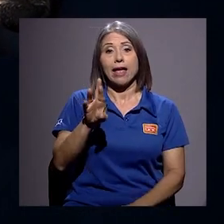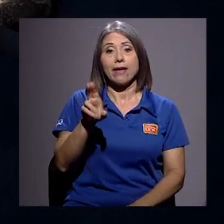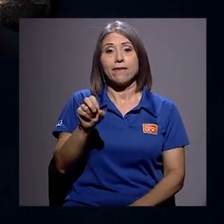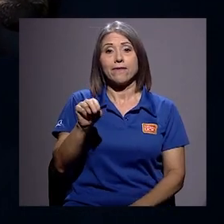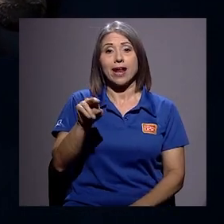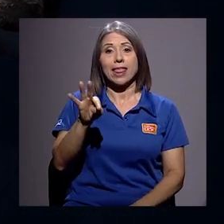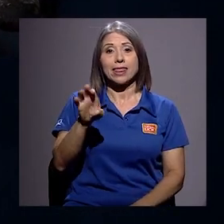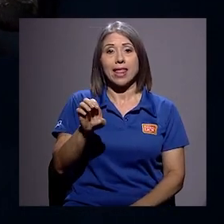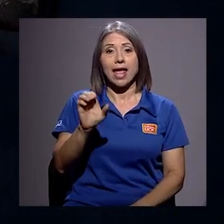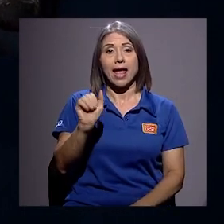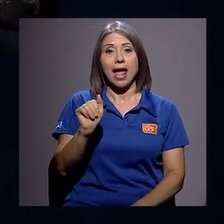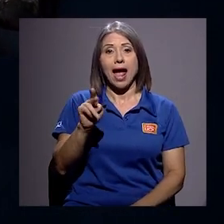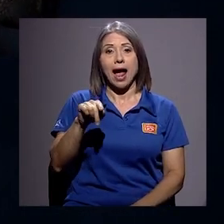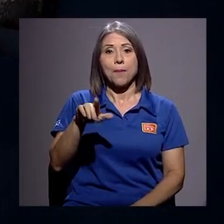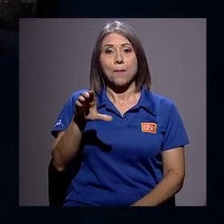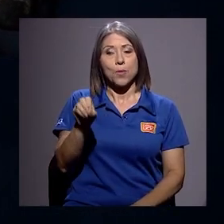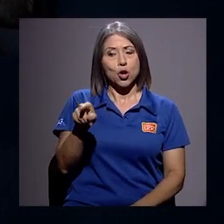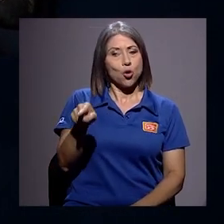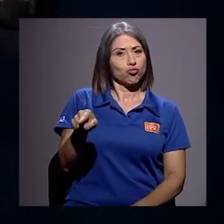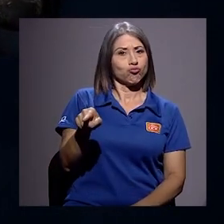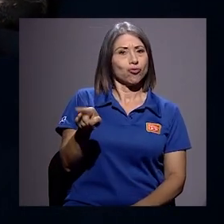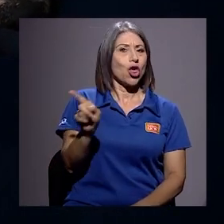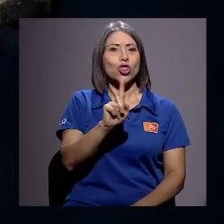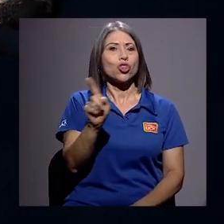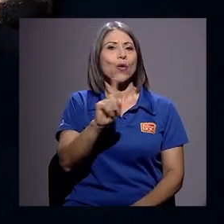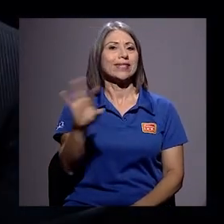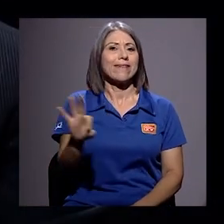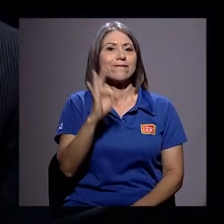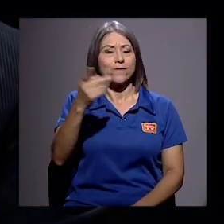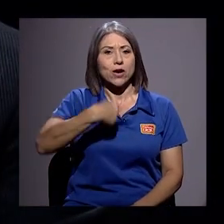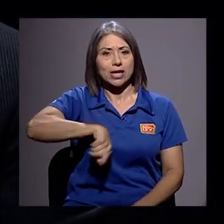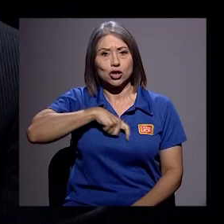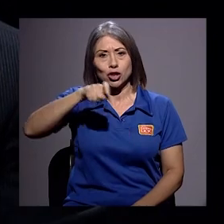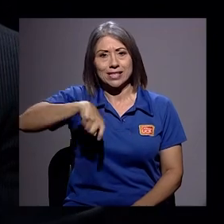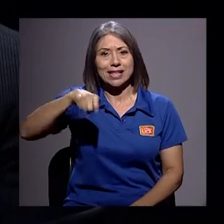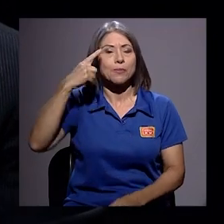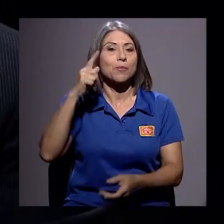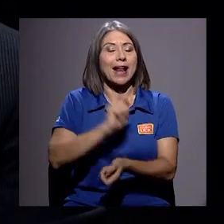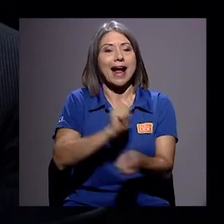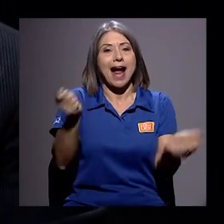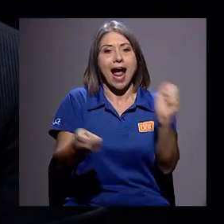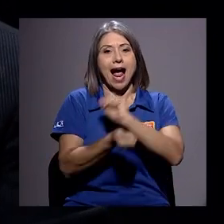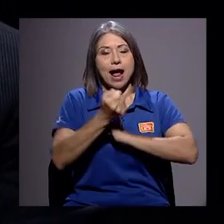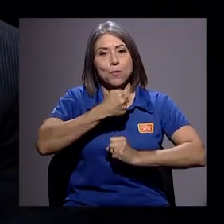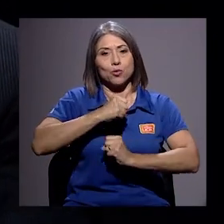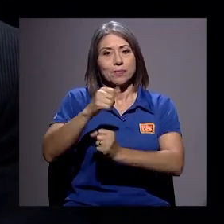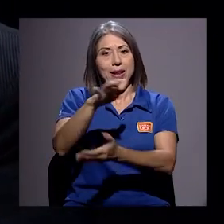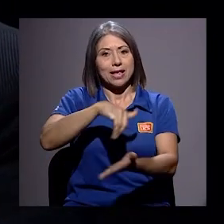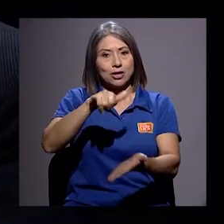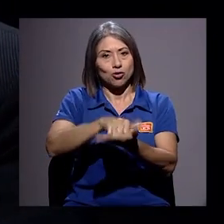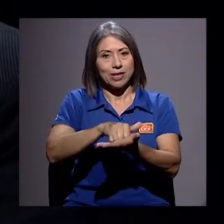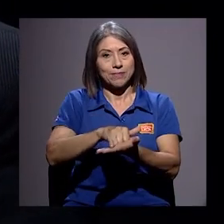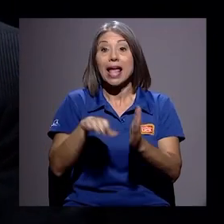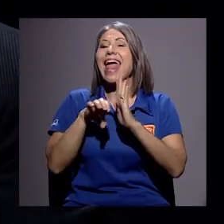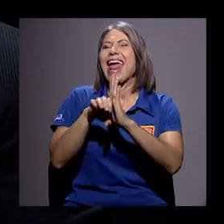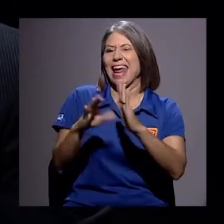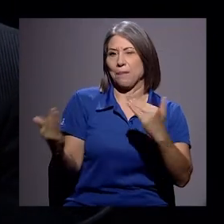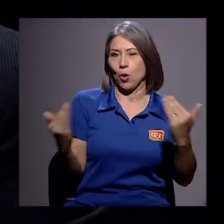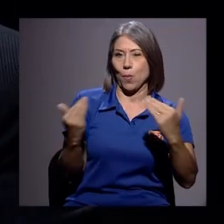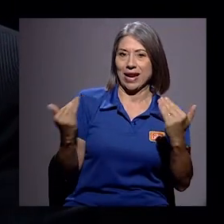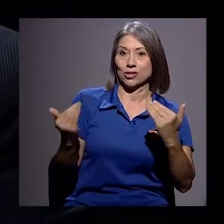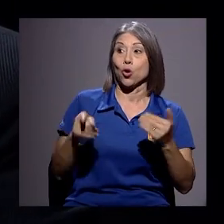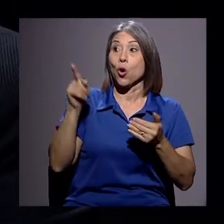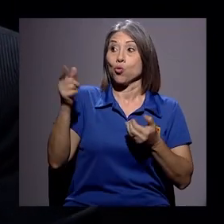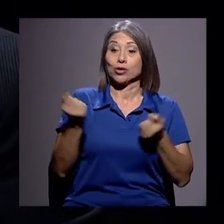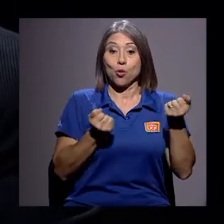no es un vehículo o no es el vehículo que necesitamos para cambiar la municipalidad de san josé cuando usted se monta un carro usted